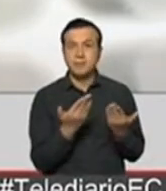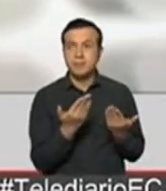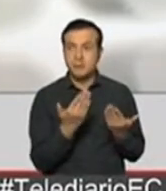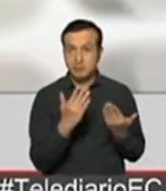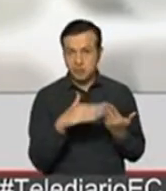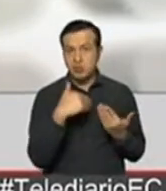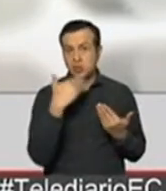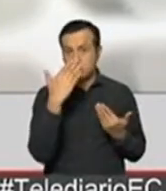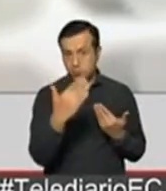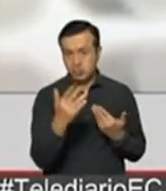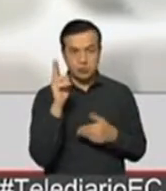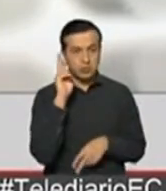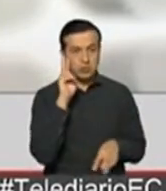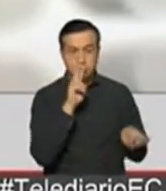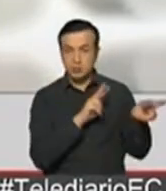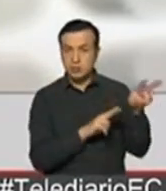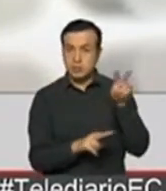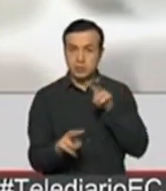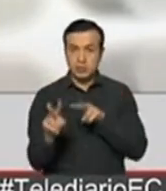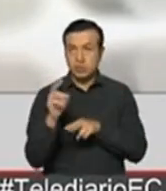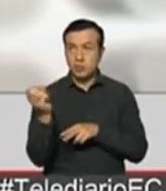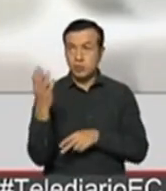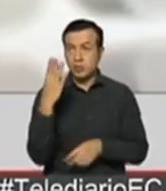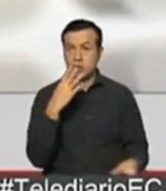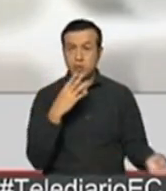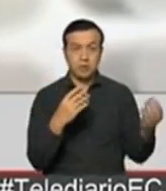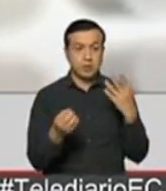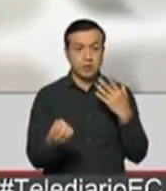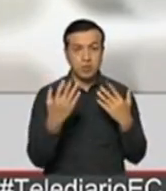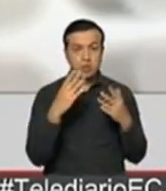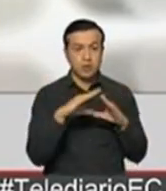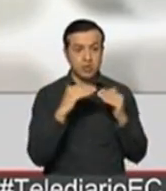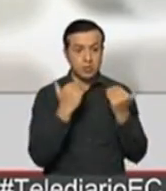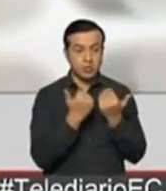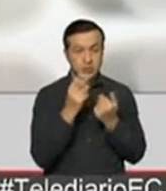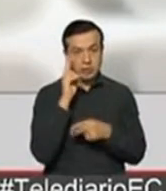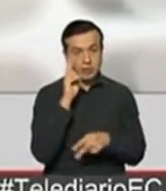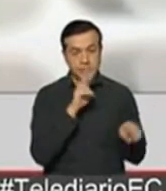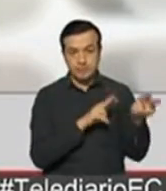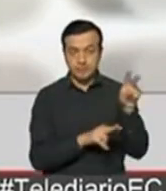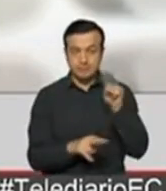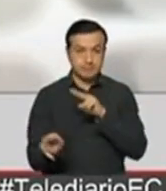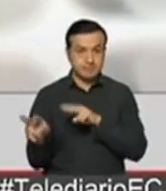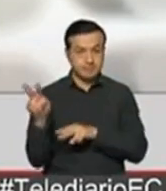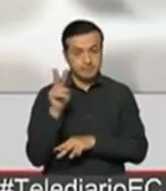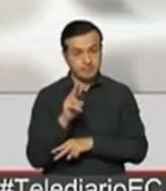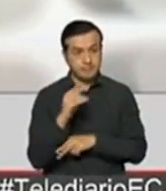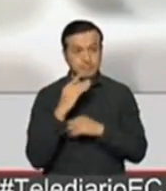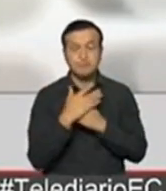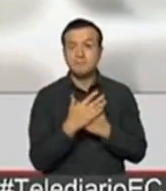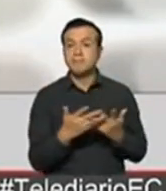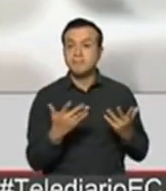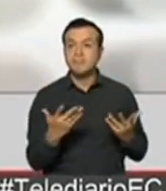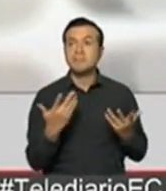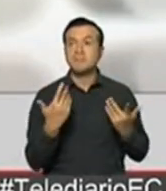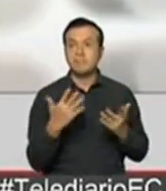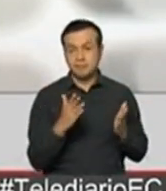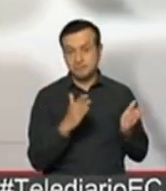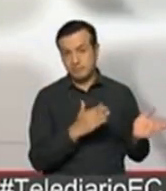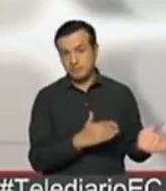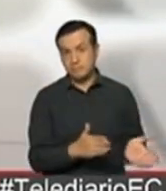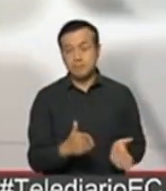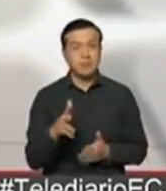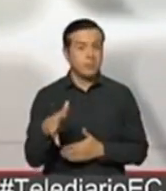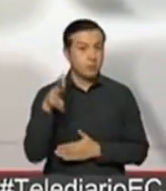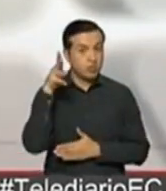luego pues del análisis de esta información por parte de los comités de evaluadores que son constituidos por